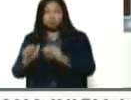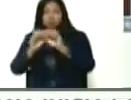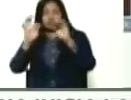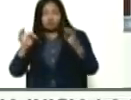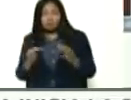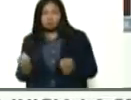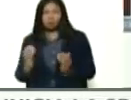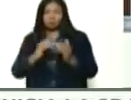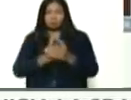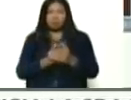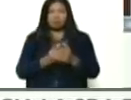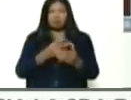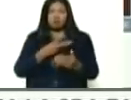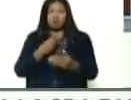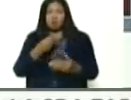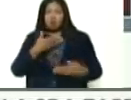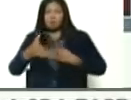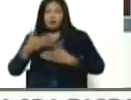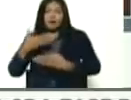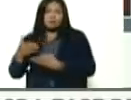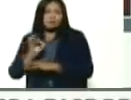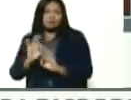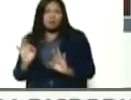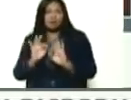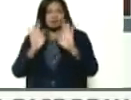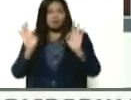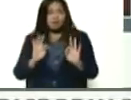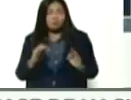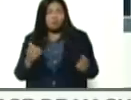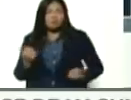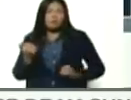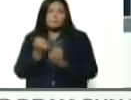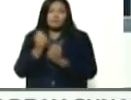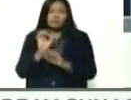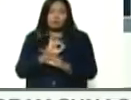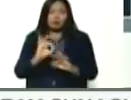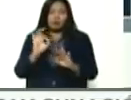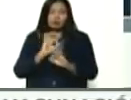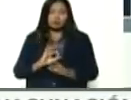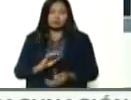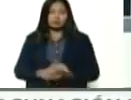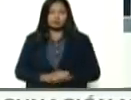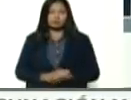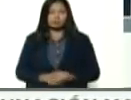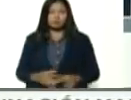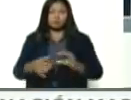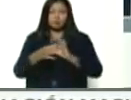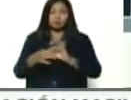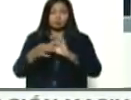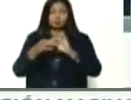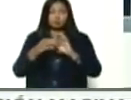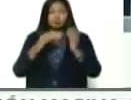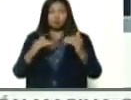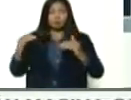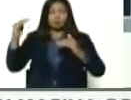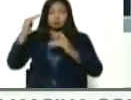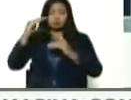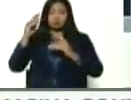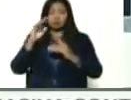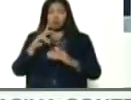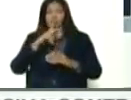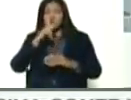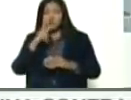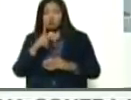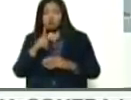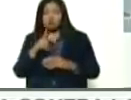de no compartir de no establecer mecanismos de cooperación para que unidos la humanidad pueda superar esta terrible pandemia